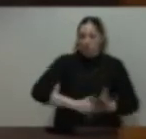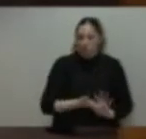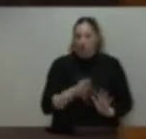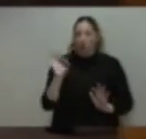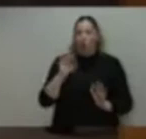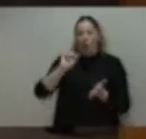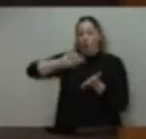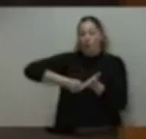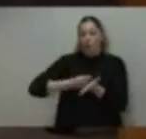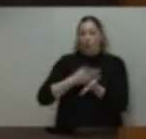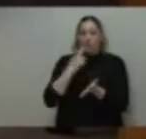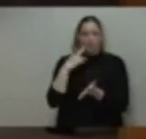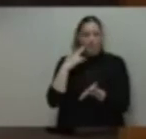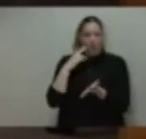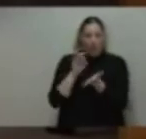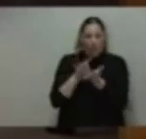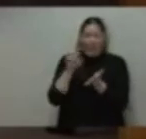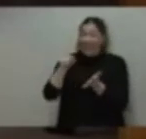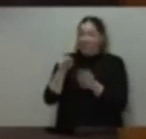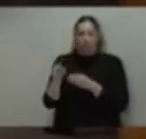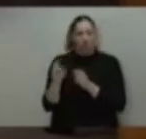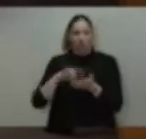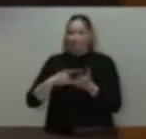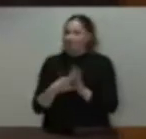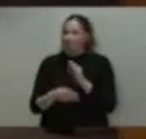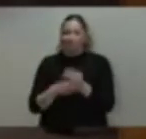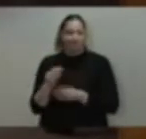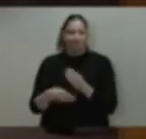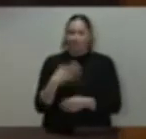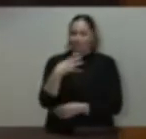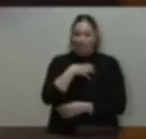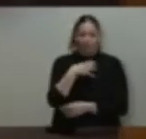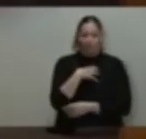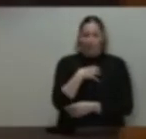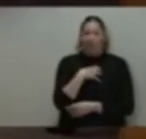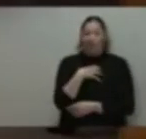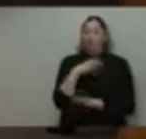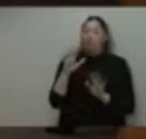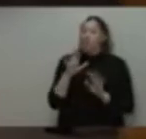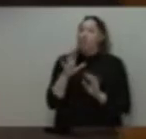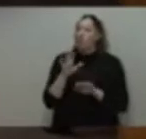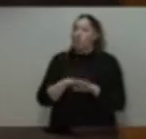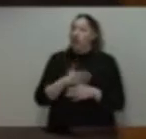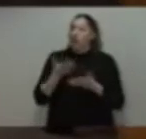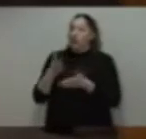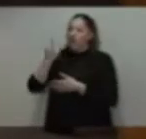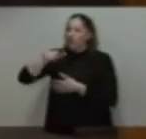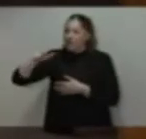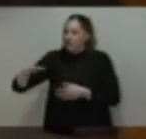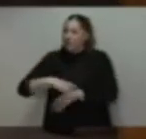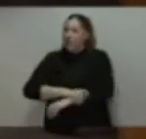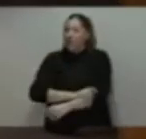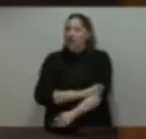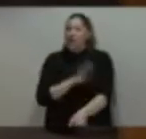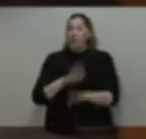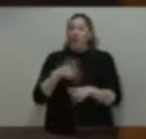que no puede hacer planes. Y para esa gente es para la que está esta Cámara. Esta Cámara está para poder suspender el tiempo, aunque